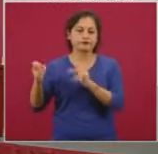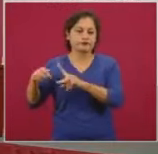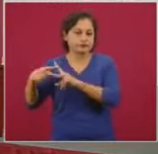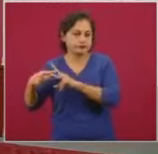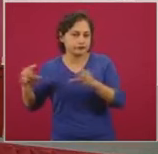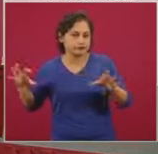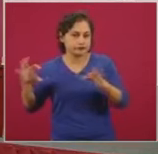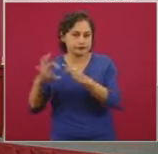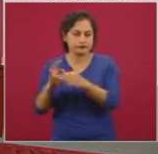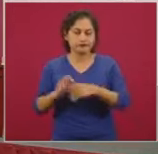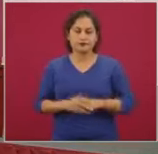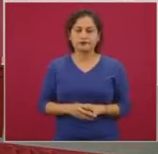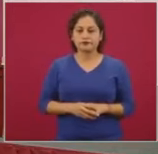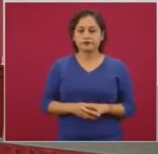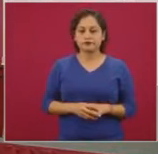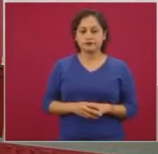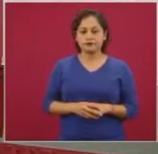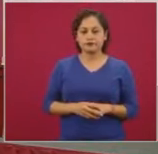La siguiente, por favor.